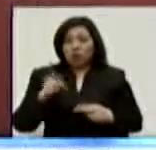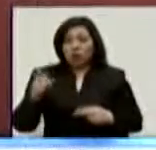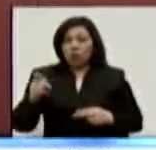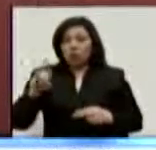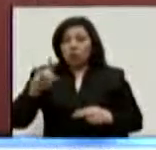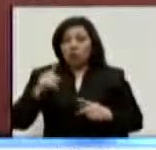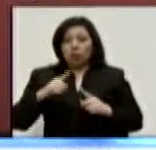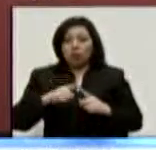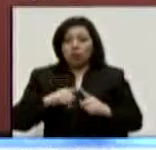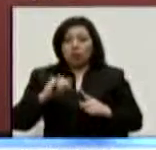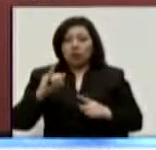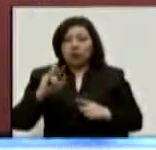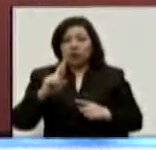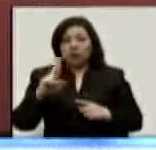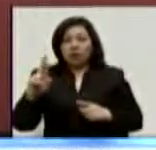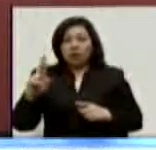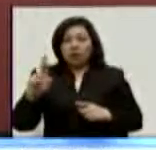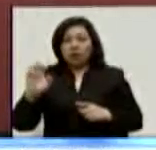Abrimos,